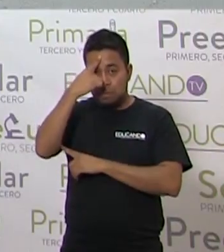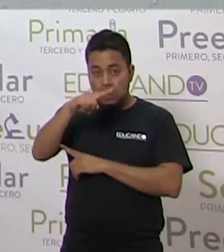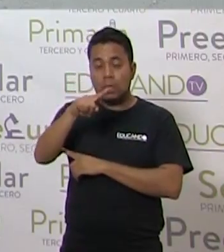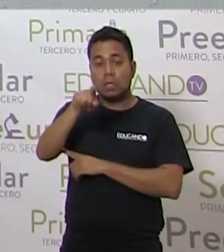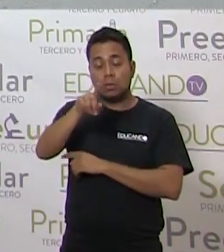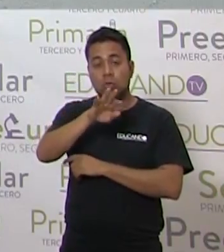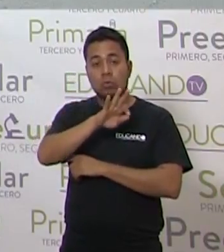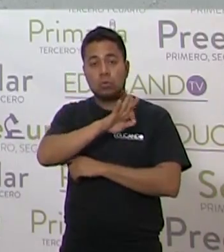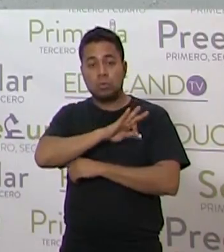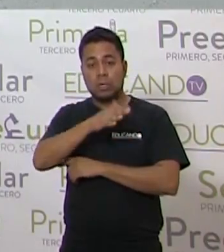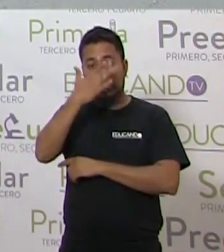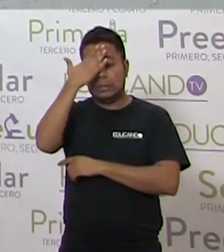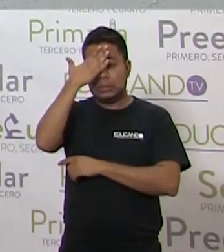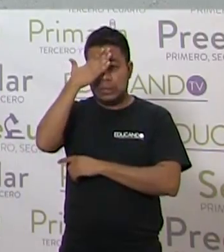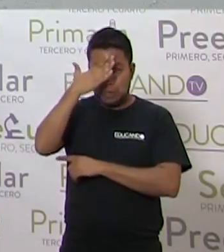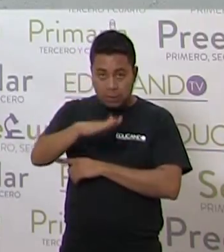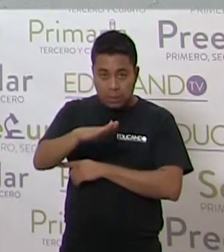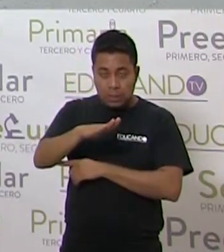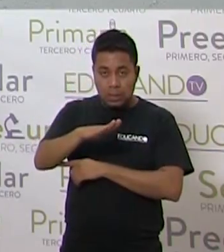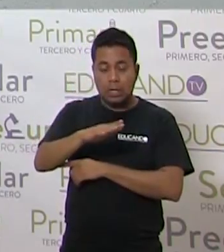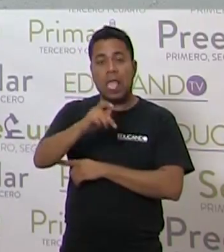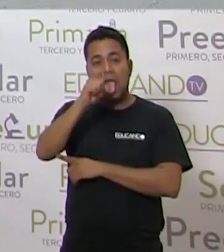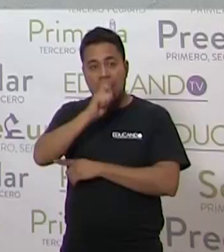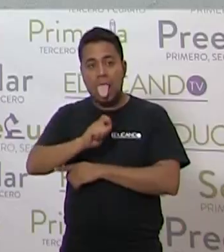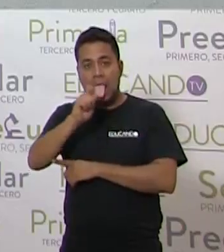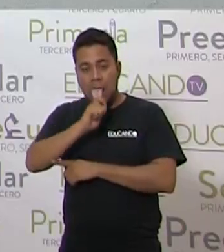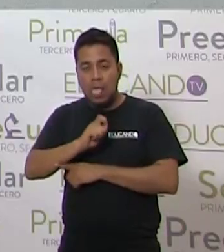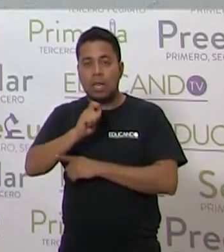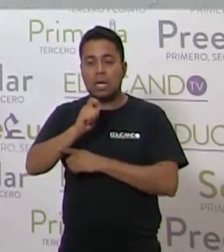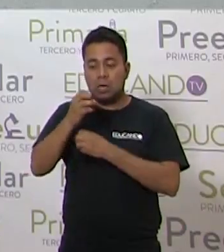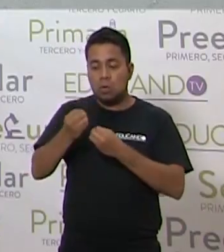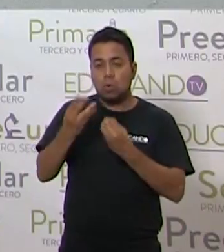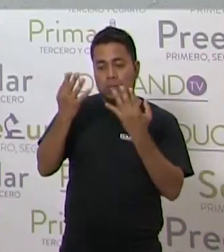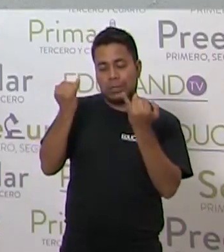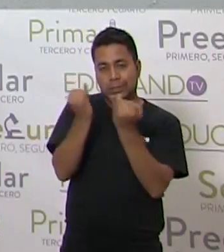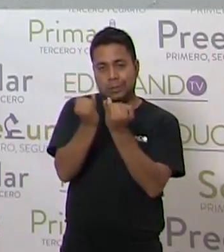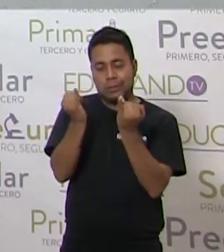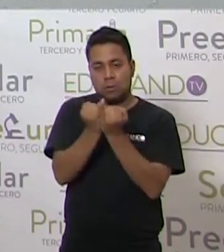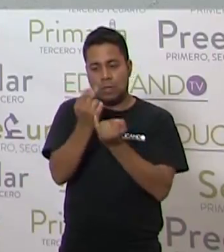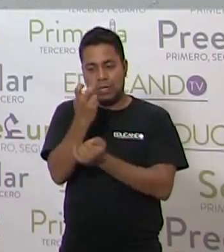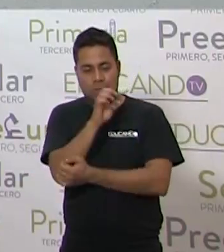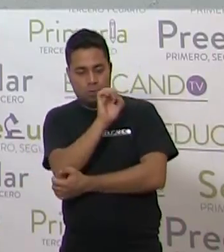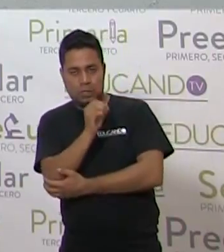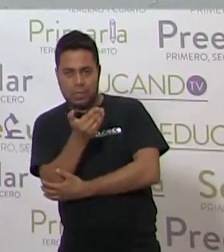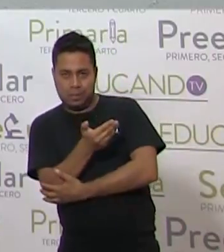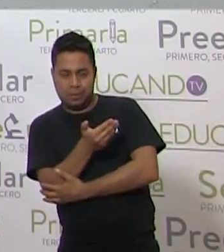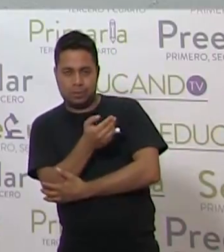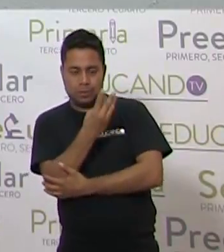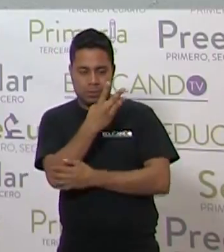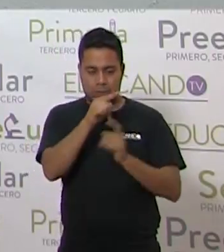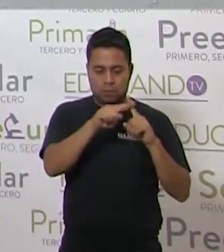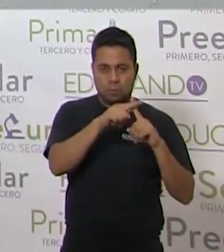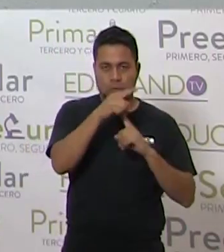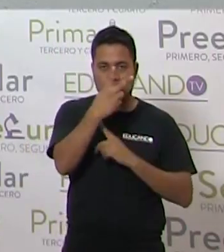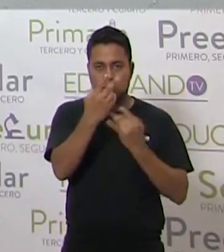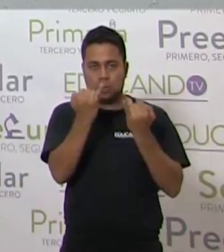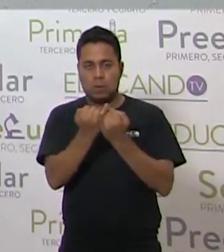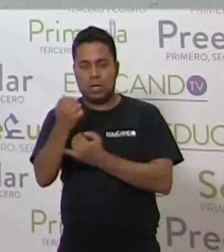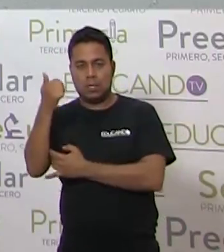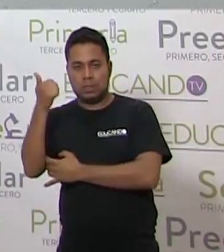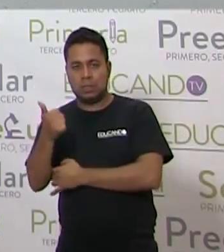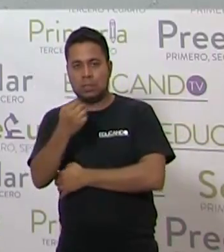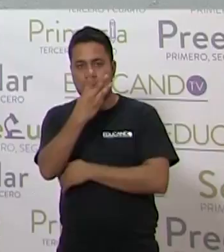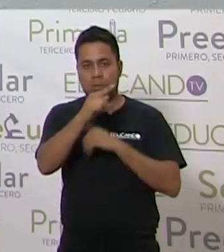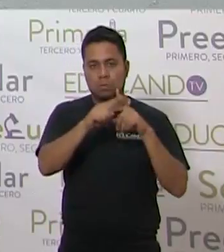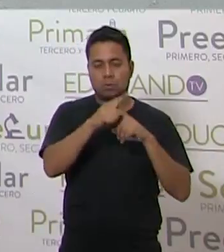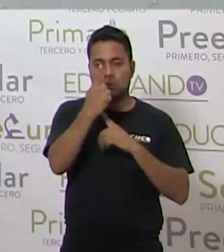saber cuánto o Cuántas paletas representan este porcentaje 3 * 2 son 6 3